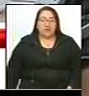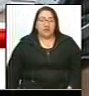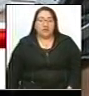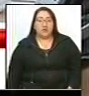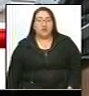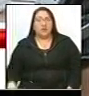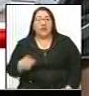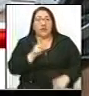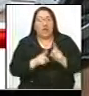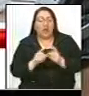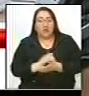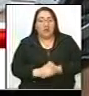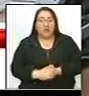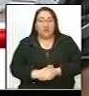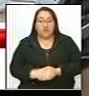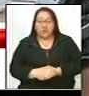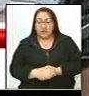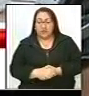algunas